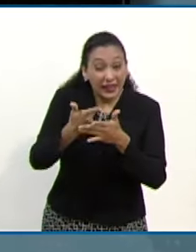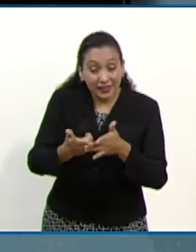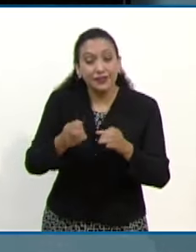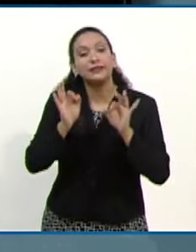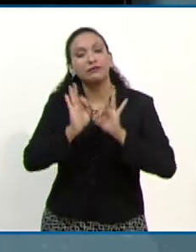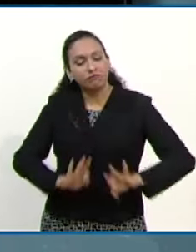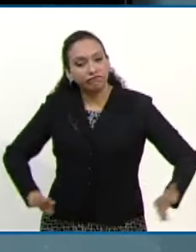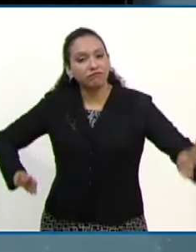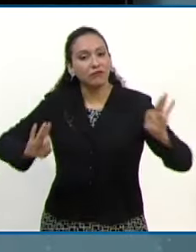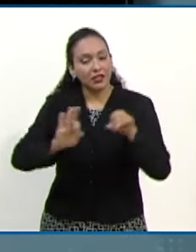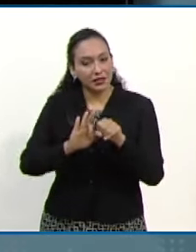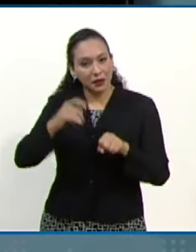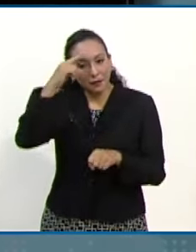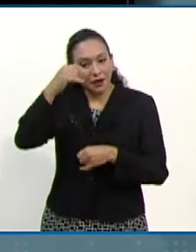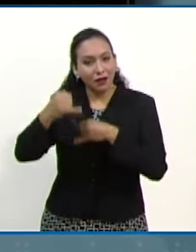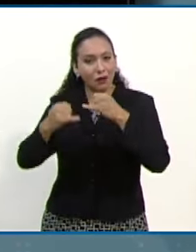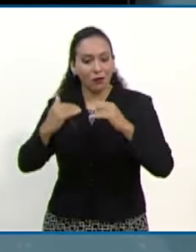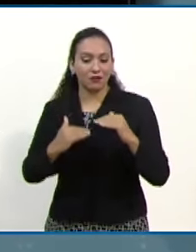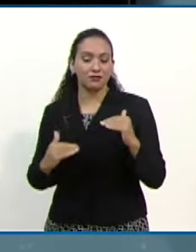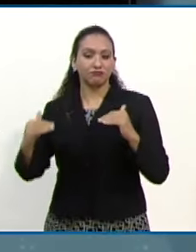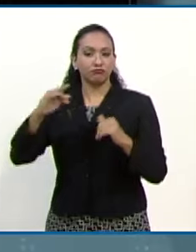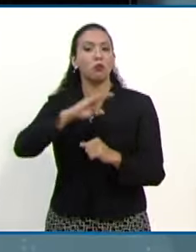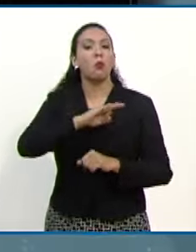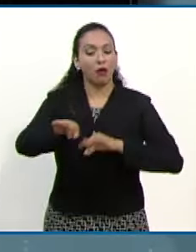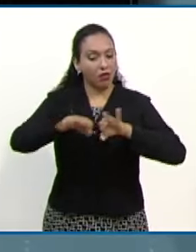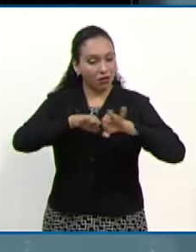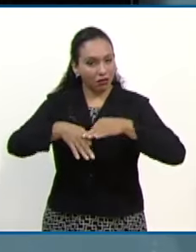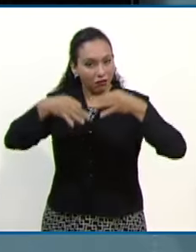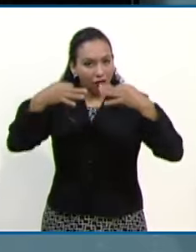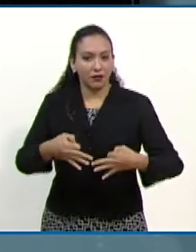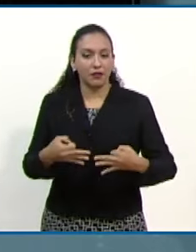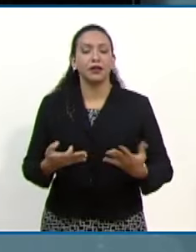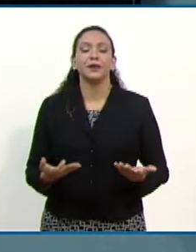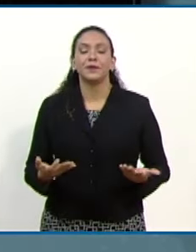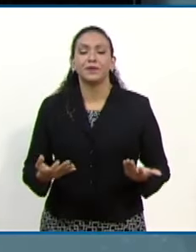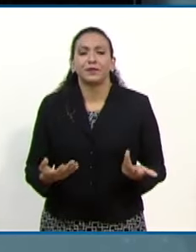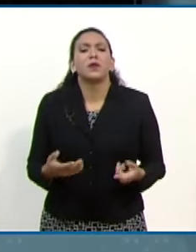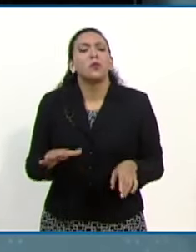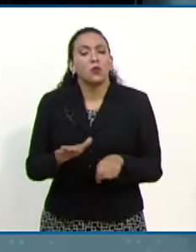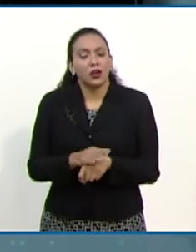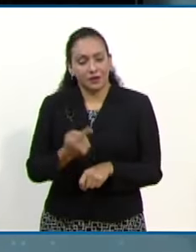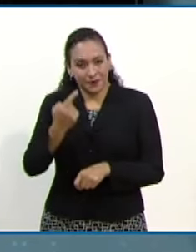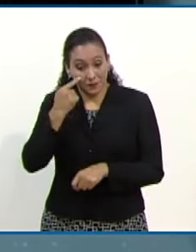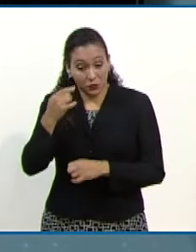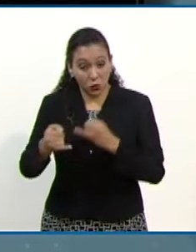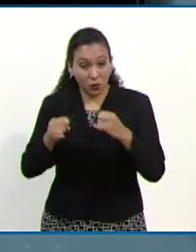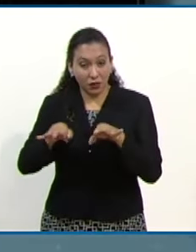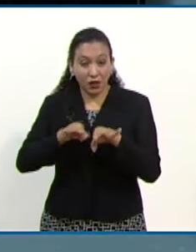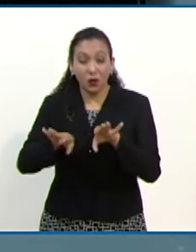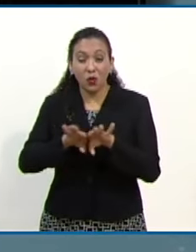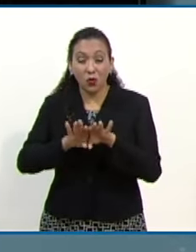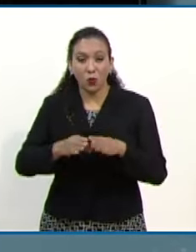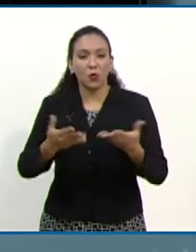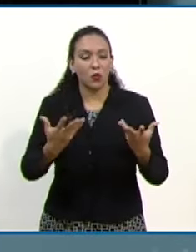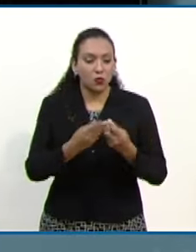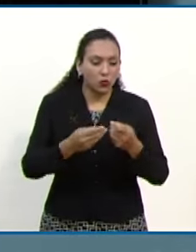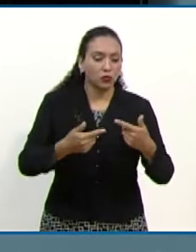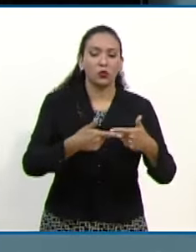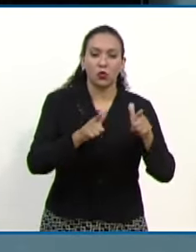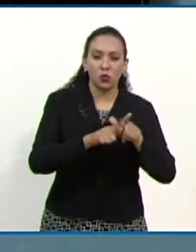más capaces sean las encargadas de impartir justicia, quienes se apoyan en la labor jurisdiccional de grupos de